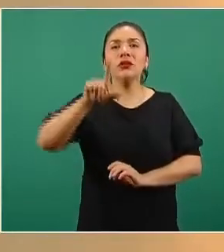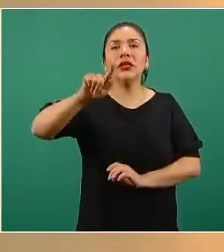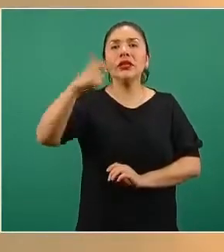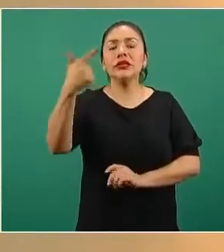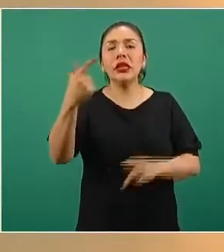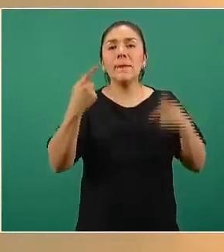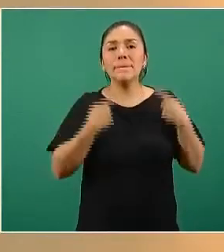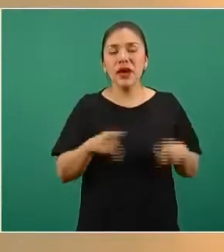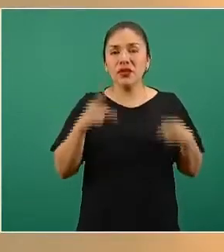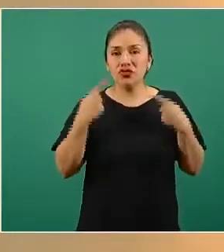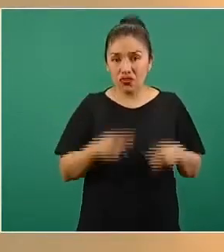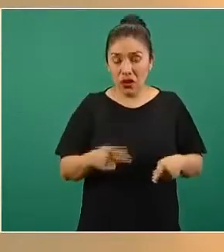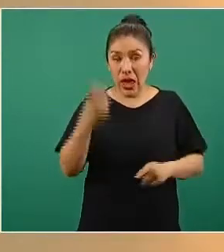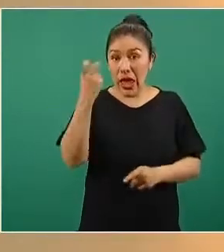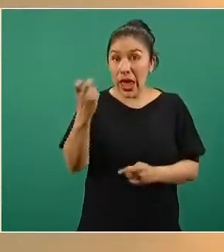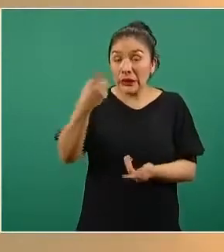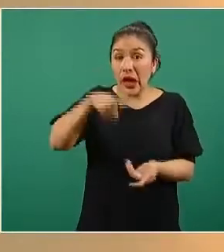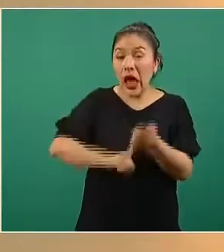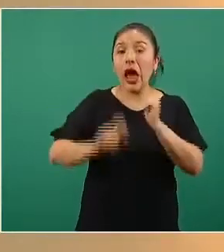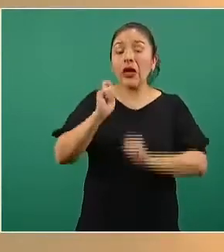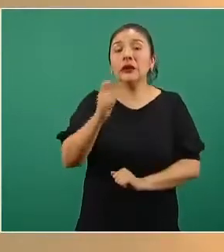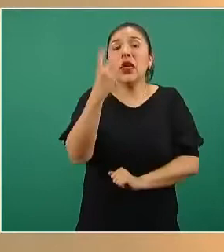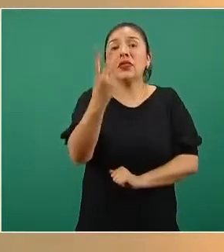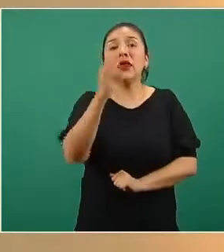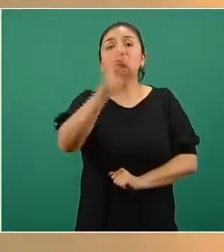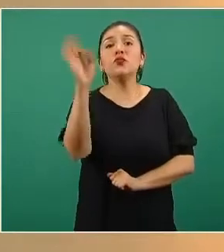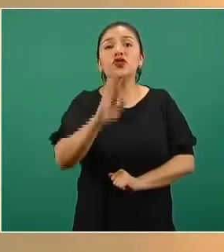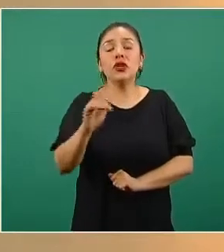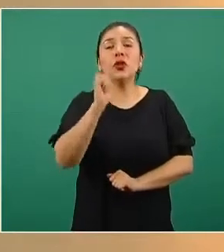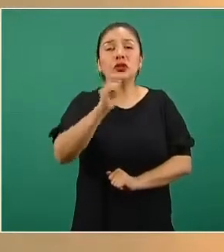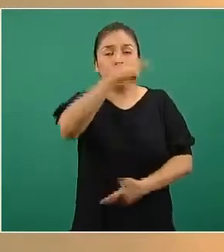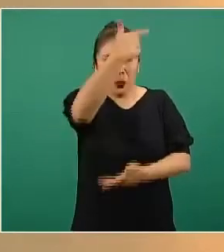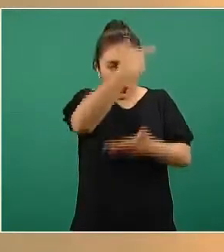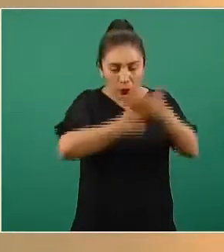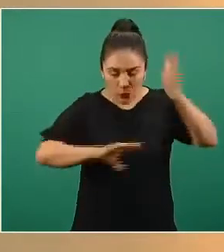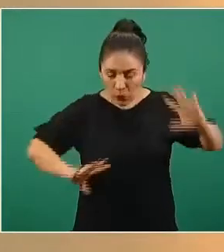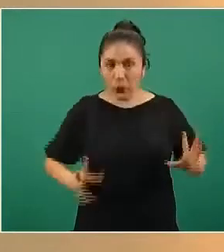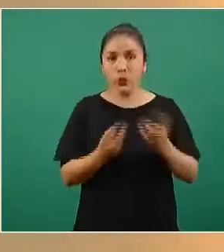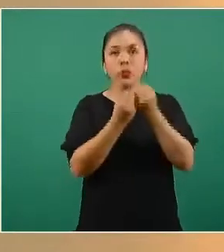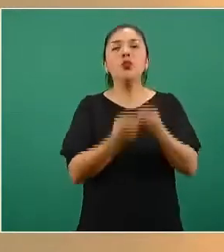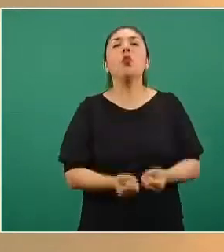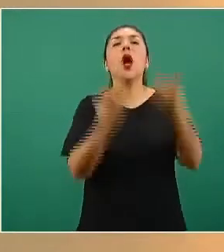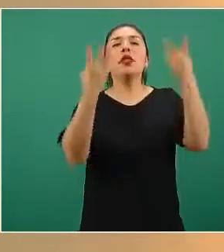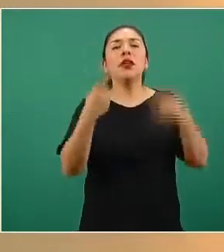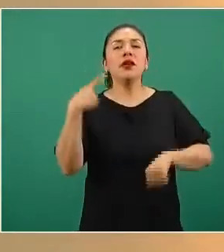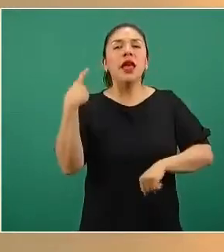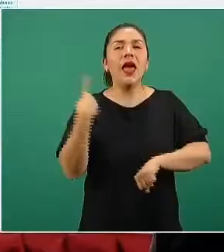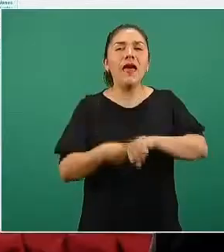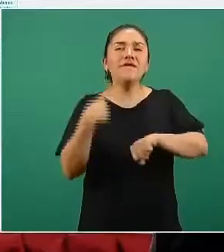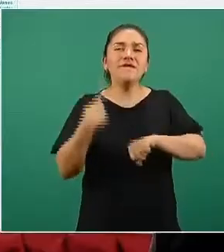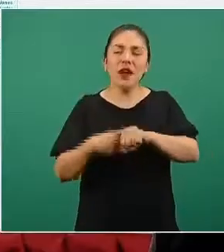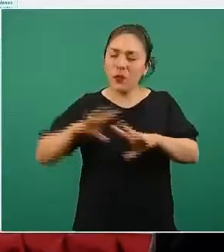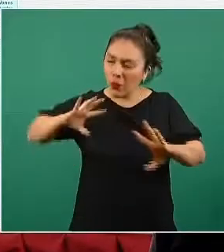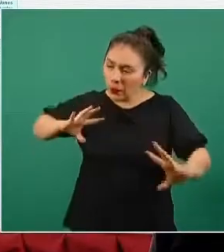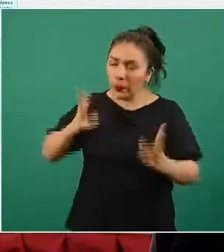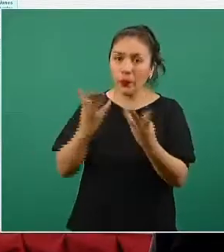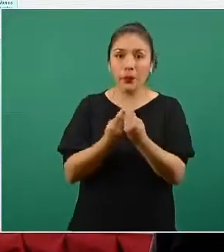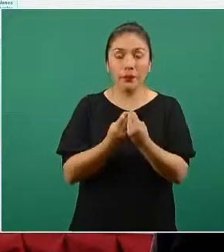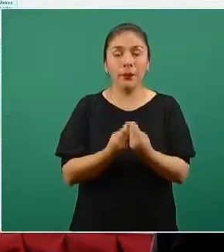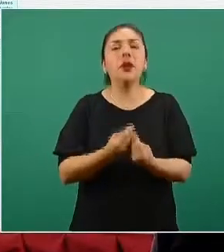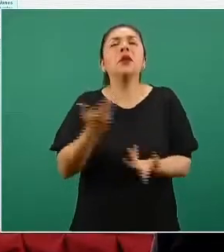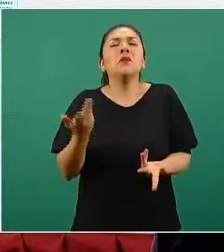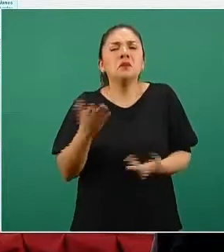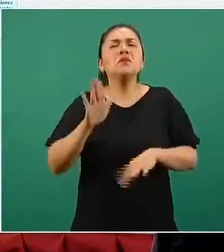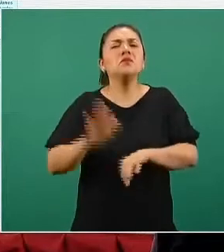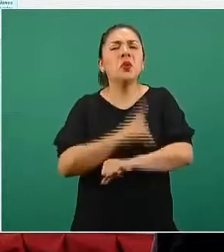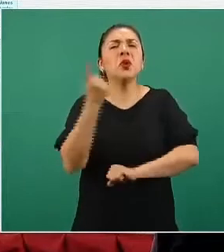64.477 personas, lo que representa el 3% de la totalidad de la epidemia. ¿Por